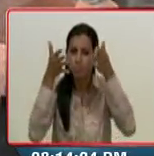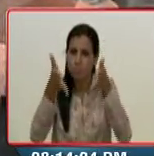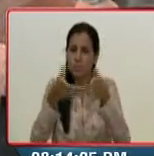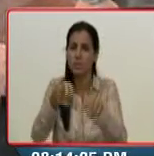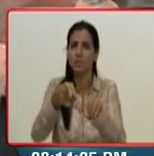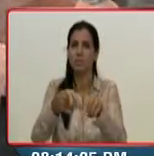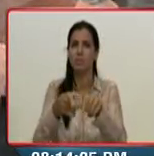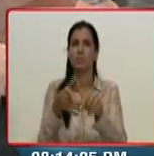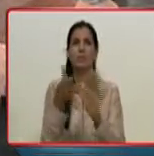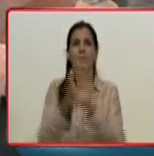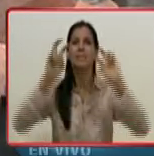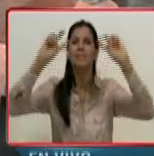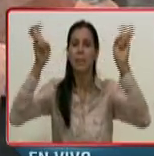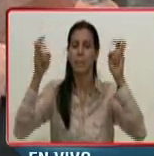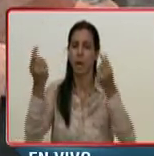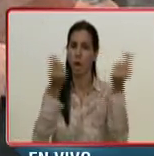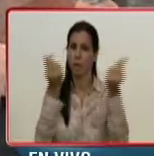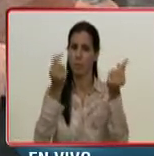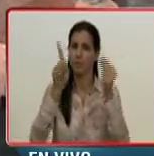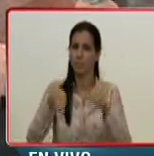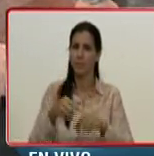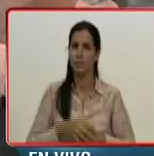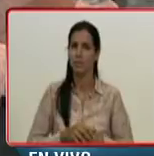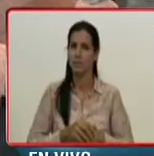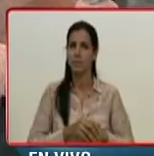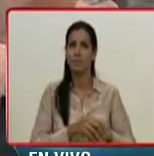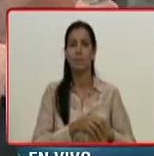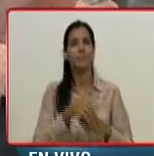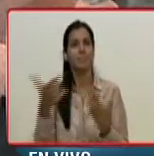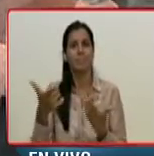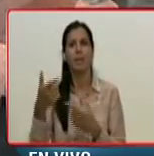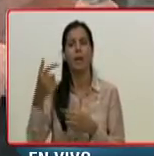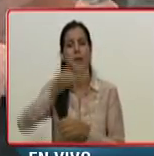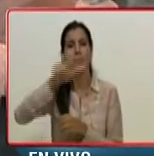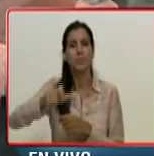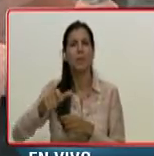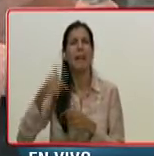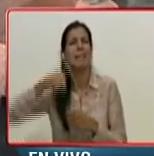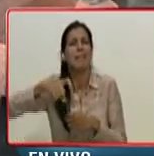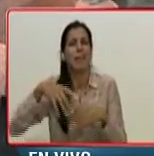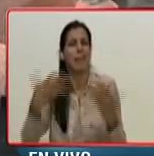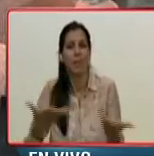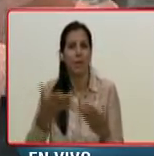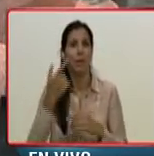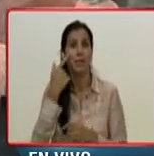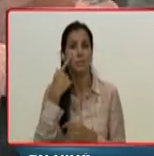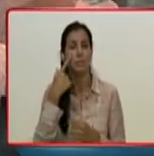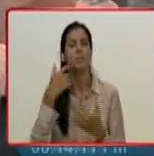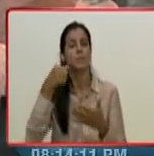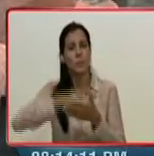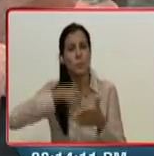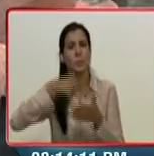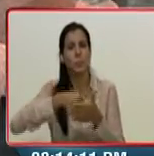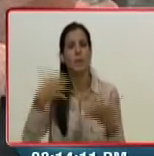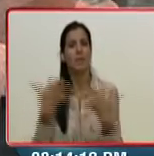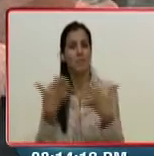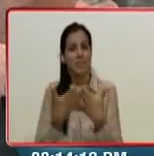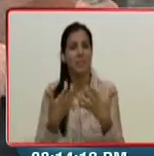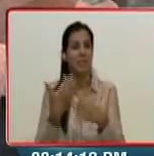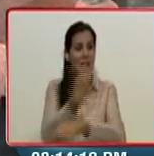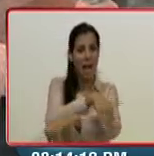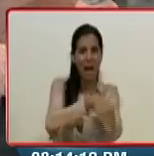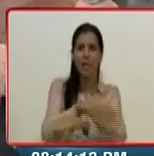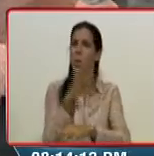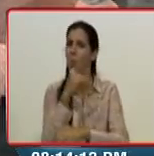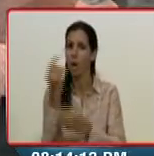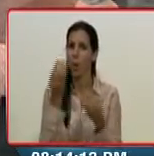aspecto económico y las despensas de los venezolanos, que sin lugar a dudas han sido el campo de batalla de las colas, el desabastecimiento, la